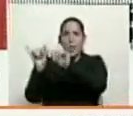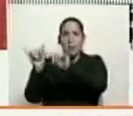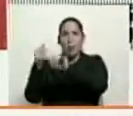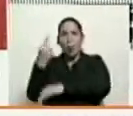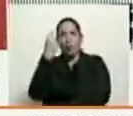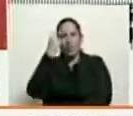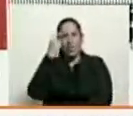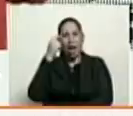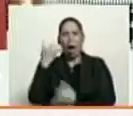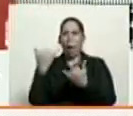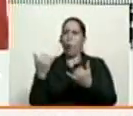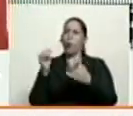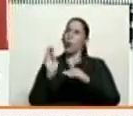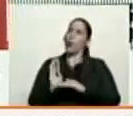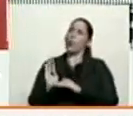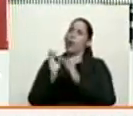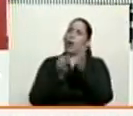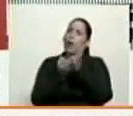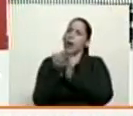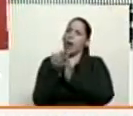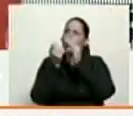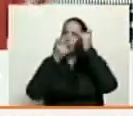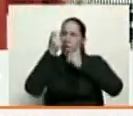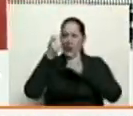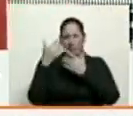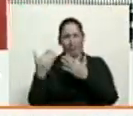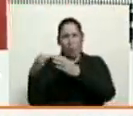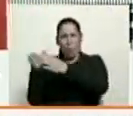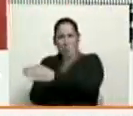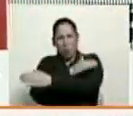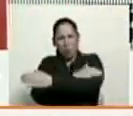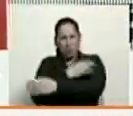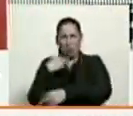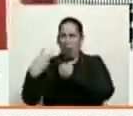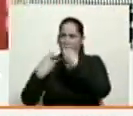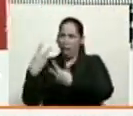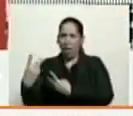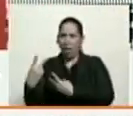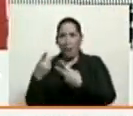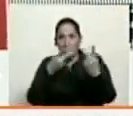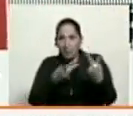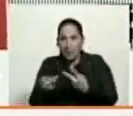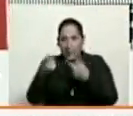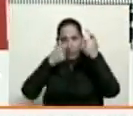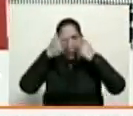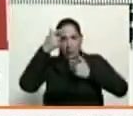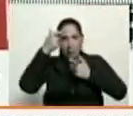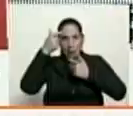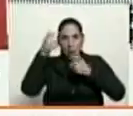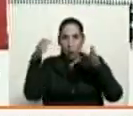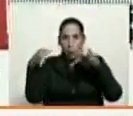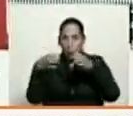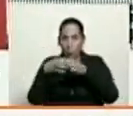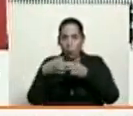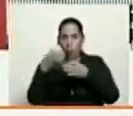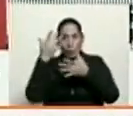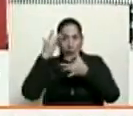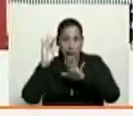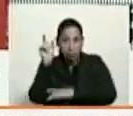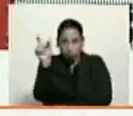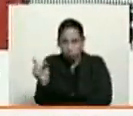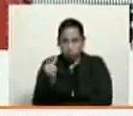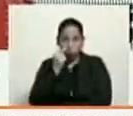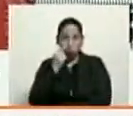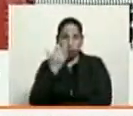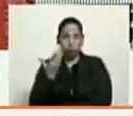ahora hablan de cuidar el legado de Hugo Chávez. Y además invita al chavismo, según él,